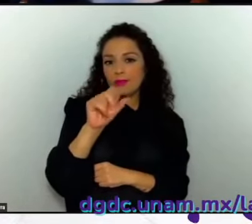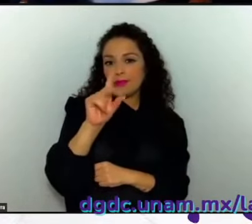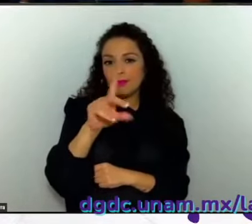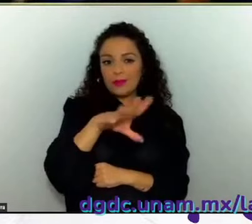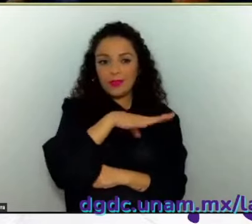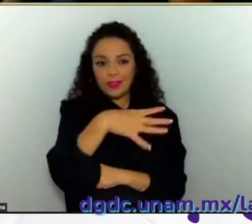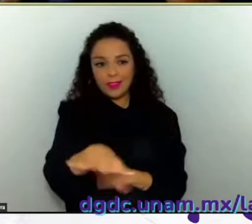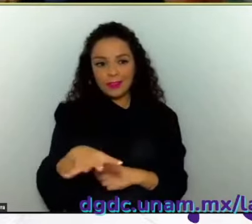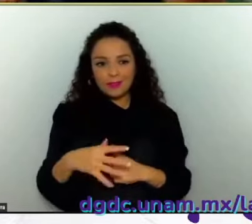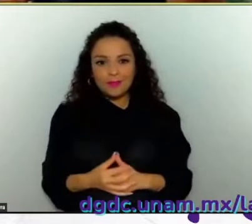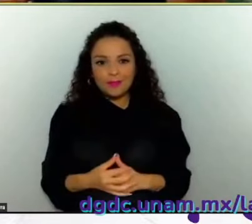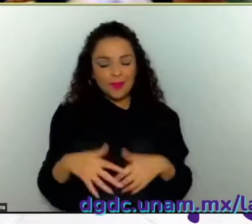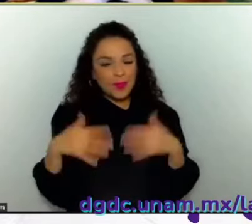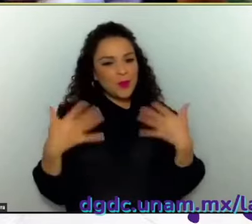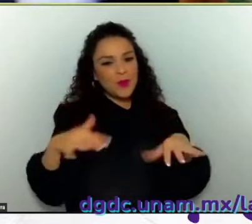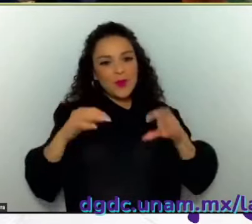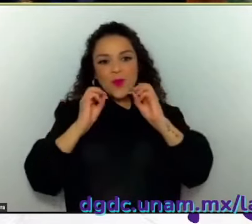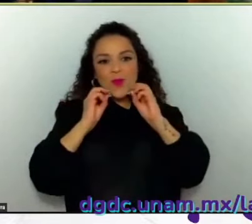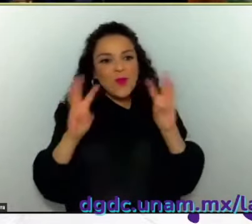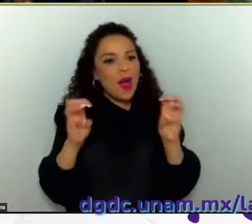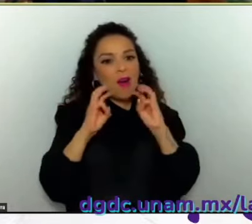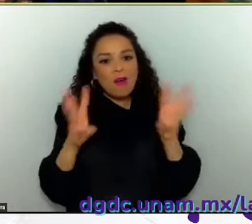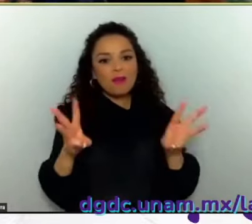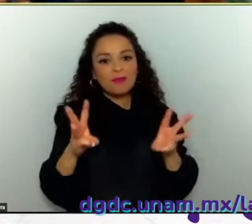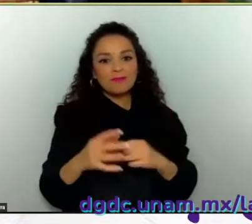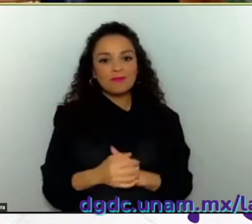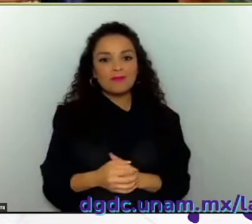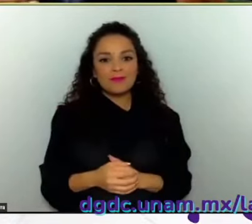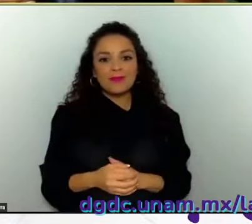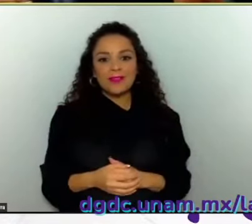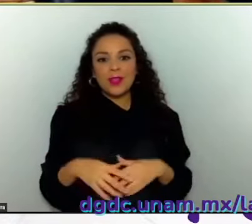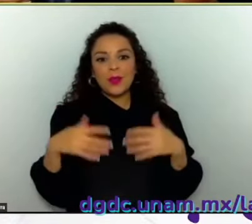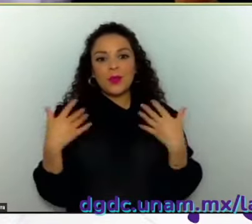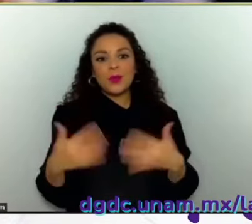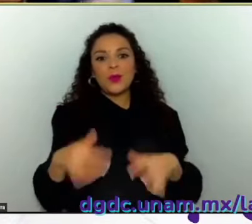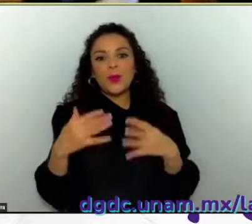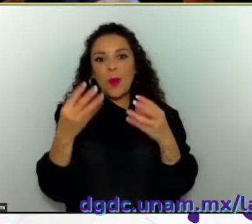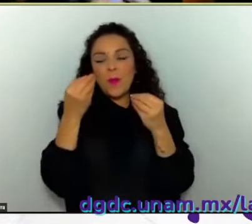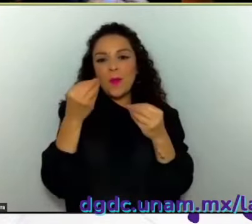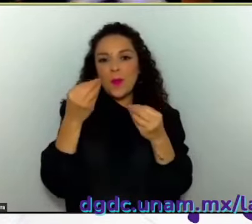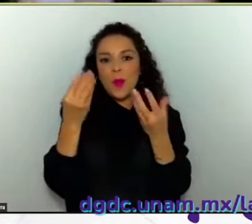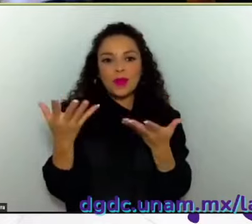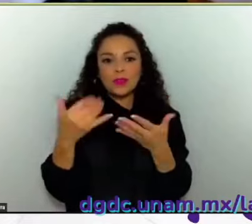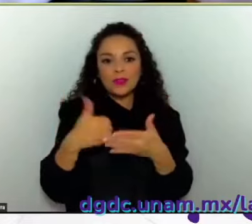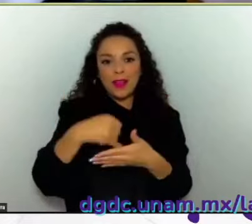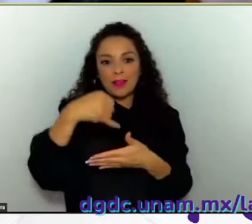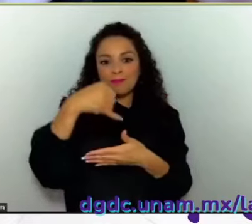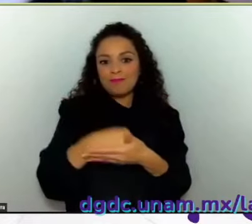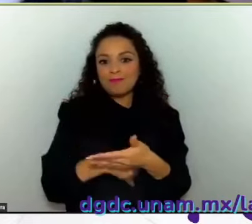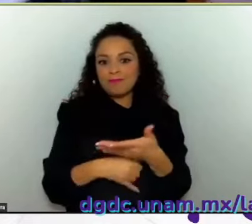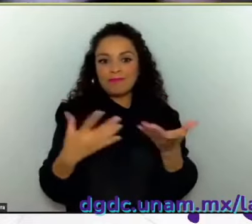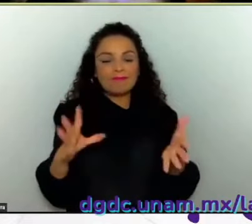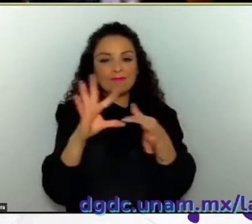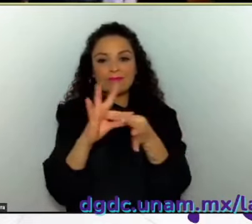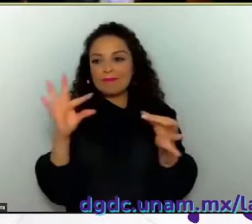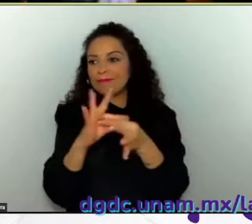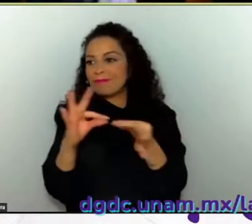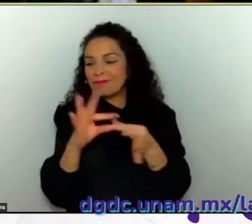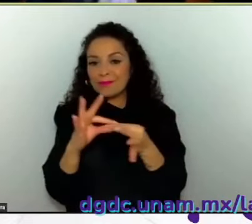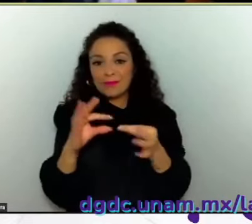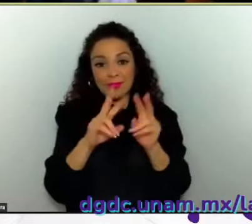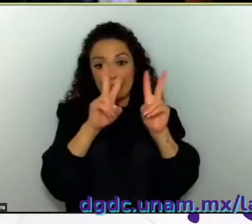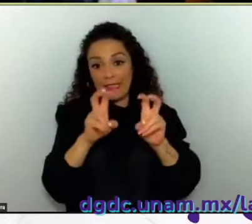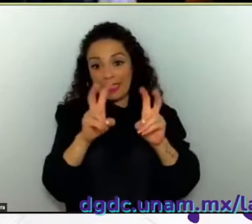¡Wow! Mira, ya nos adelantamos un montón en el tiempo y en las explicaciones. Quiero cerrar la parte de esta